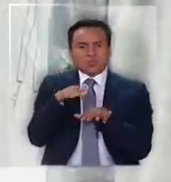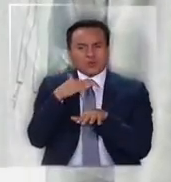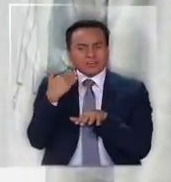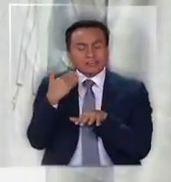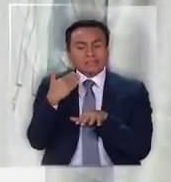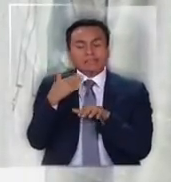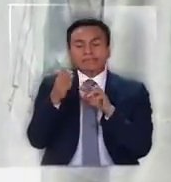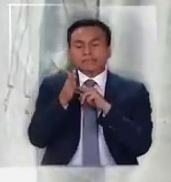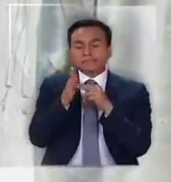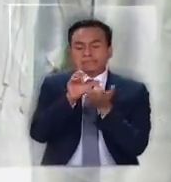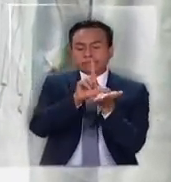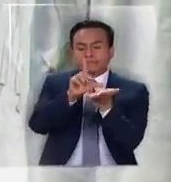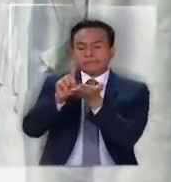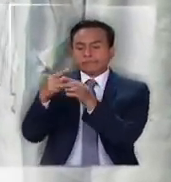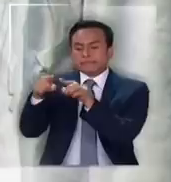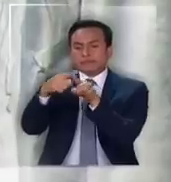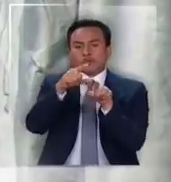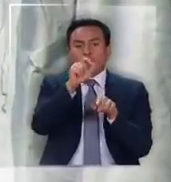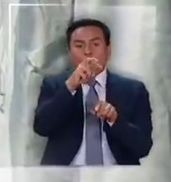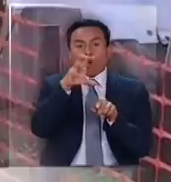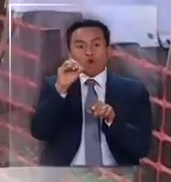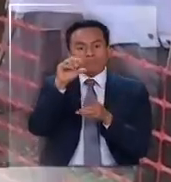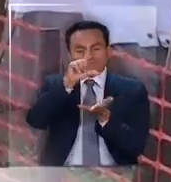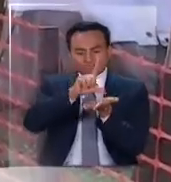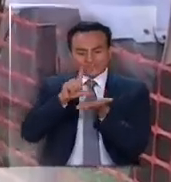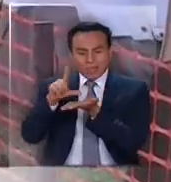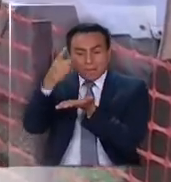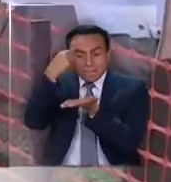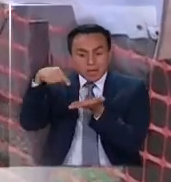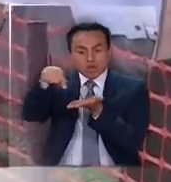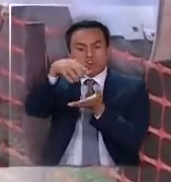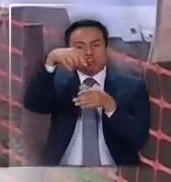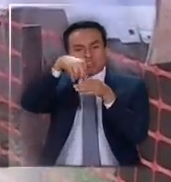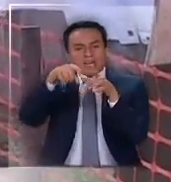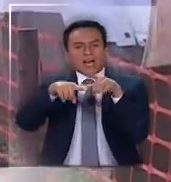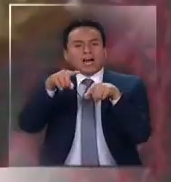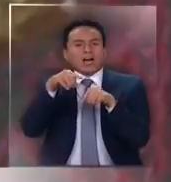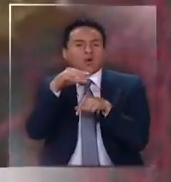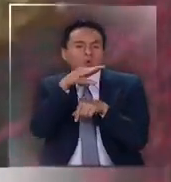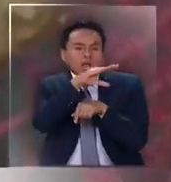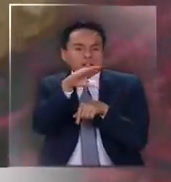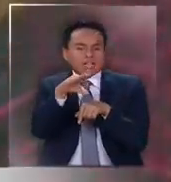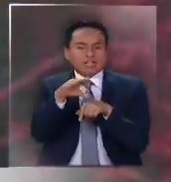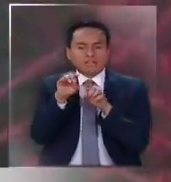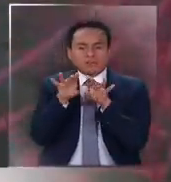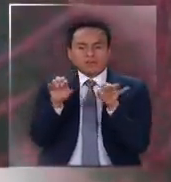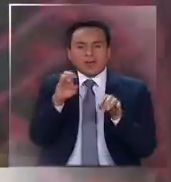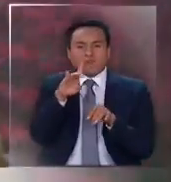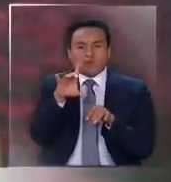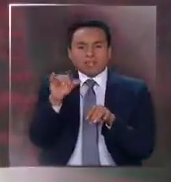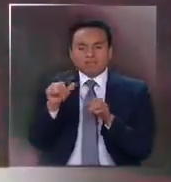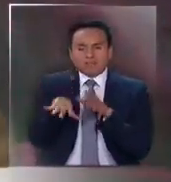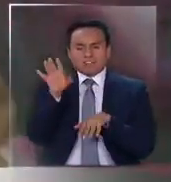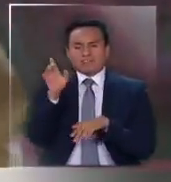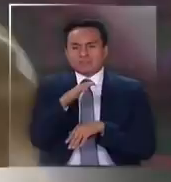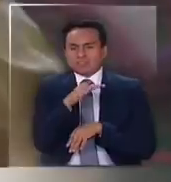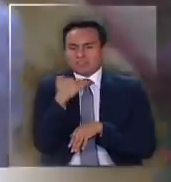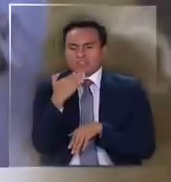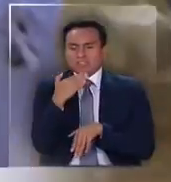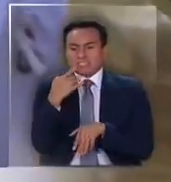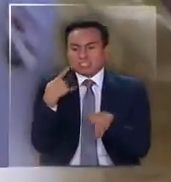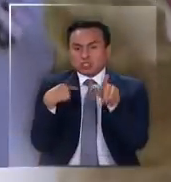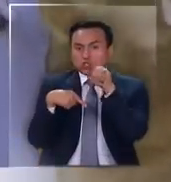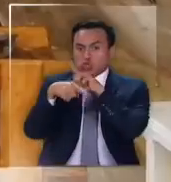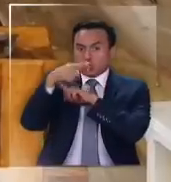se detectaron en 3 lugares distintos del Congo, aunque dentro de una misma zona rural. La epidemia de ébola más mortífera de la